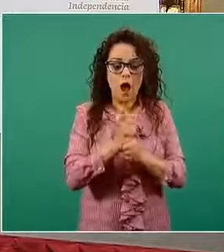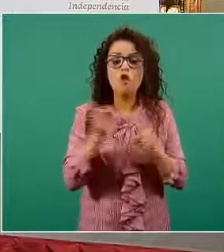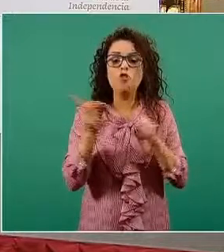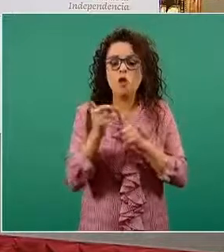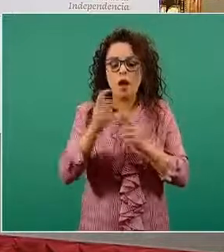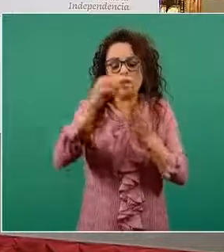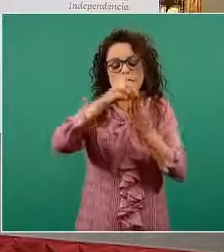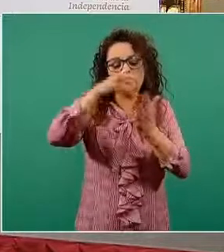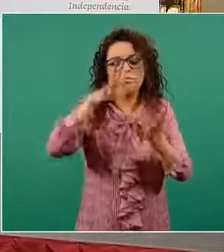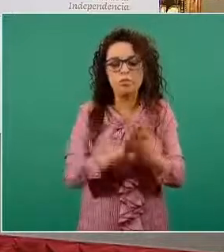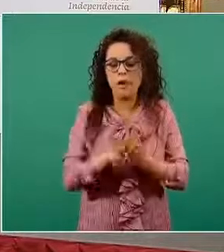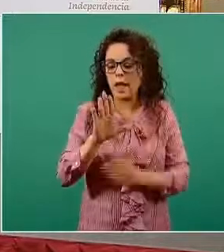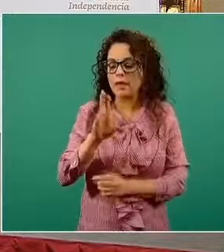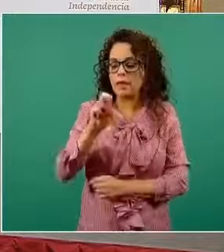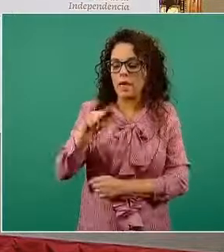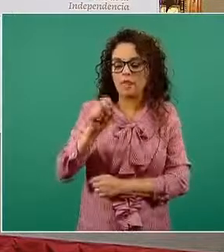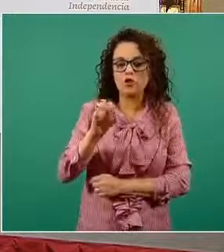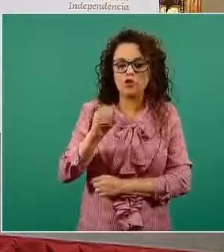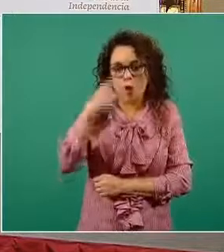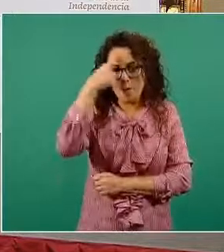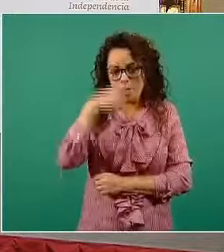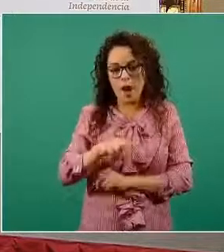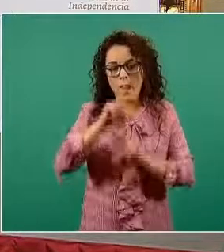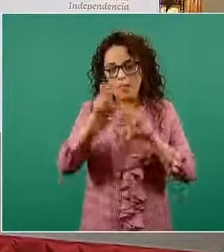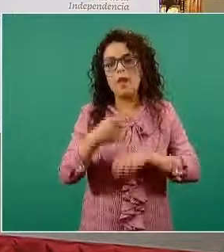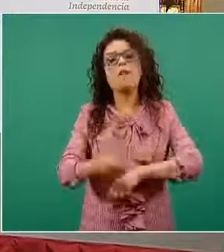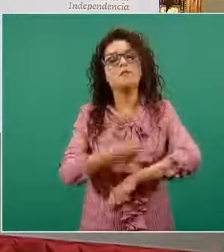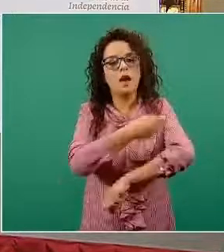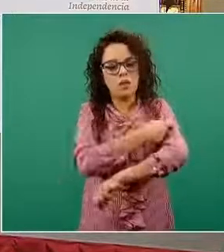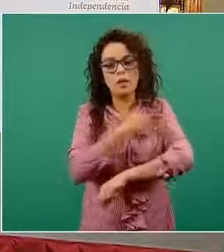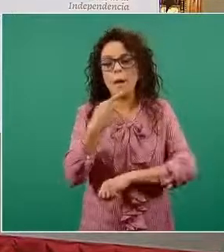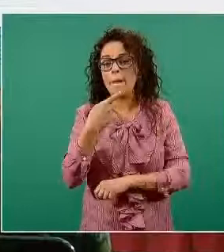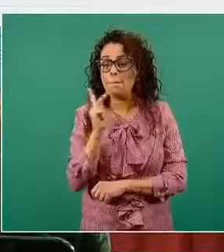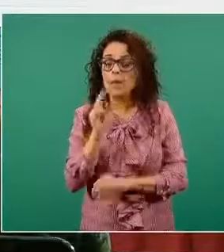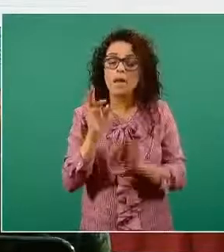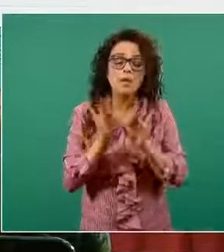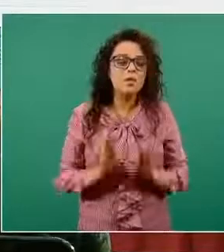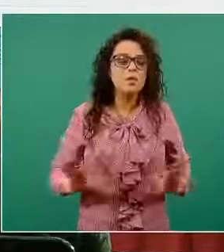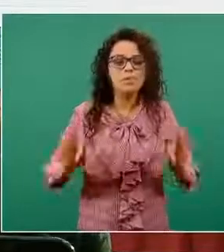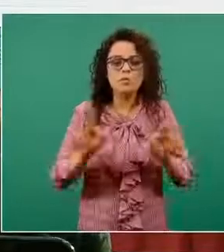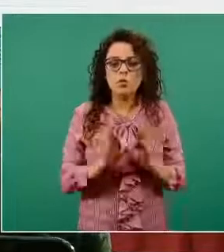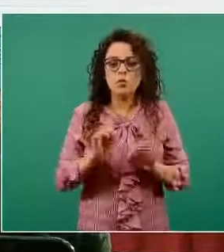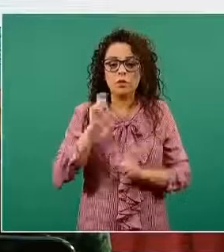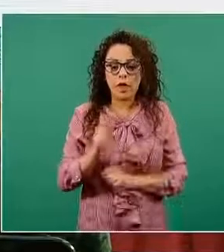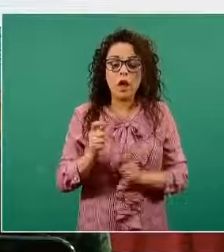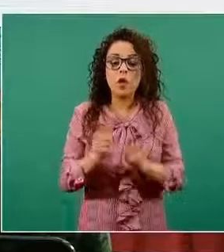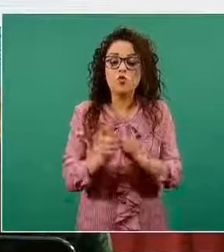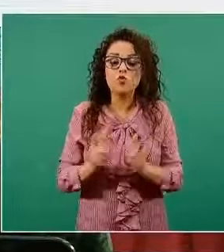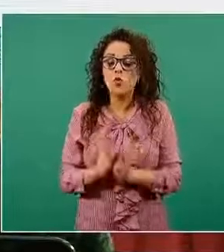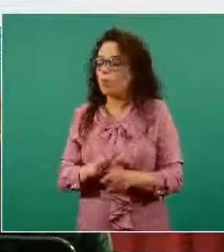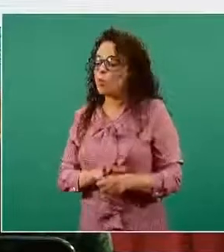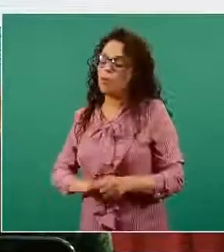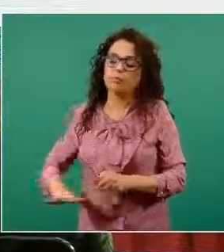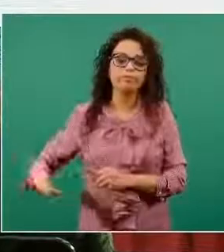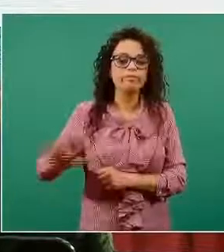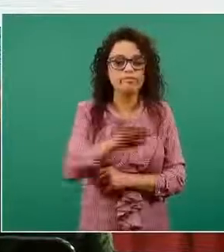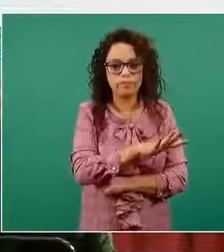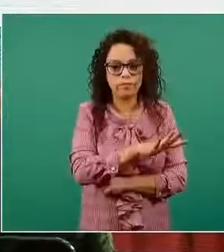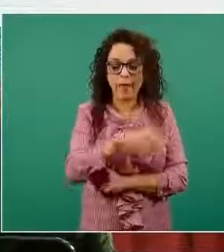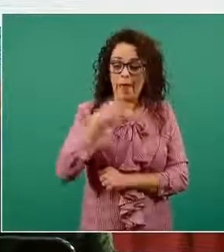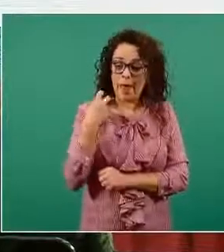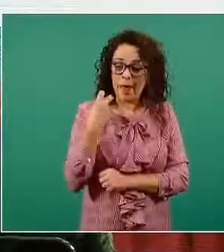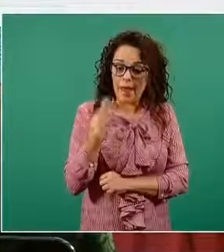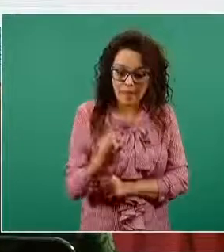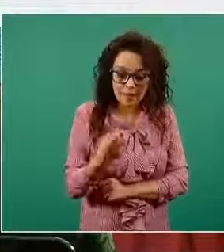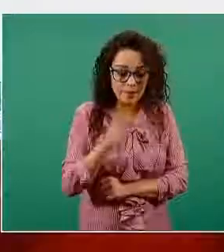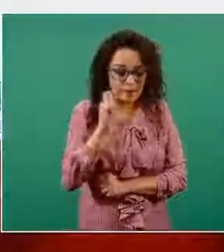o censos de vacunación. Pero el objetivo fundamental también es un objetivo grupal, que en esta situación, en el